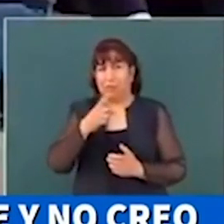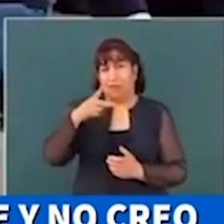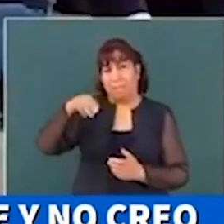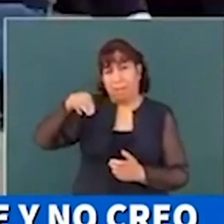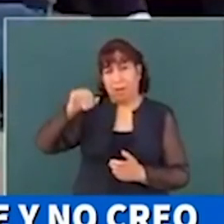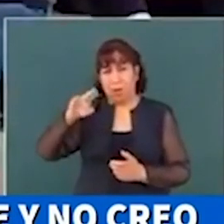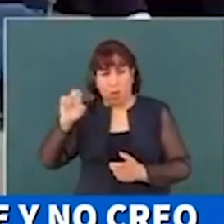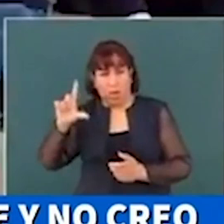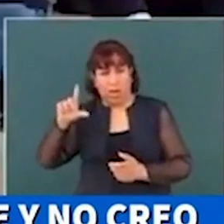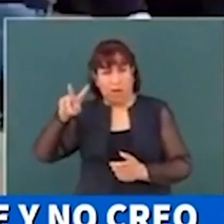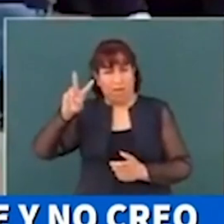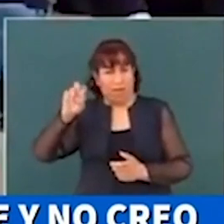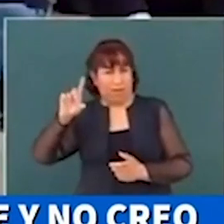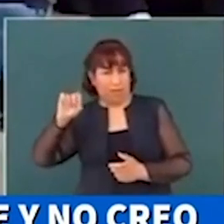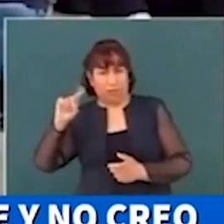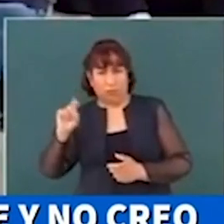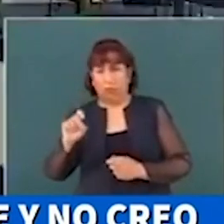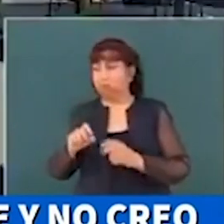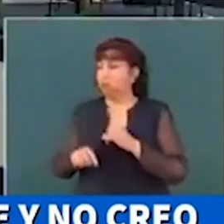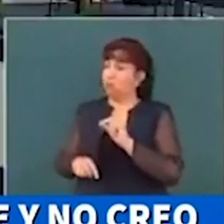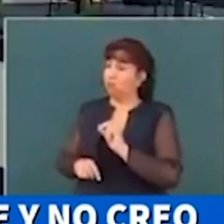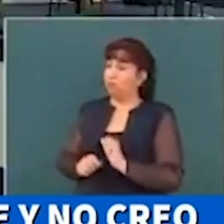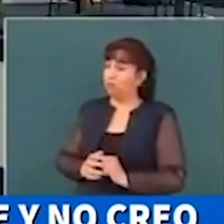Velasco? Pues no.